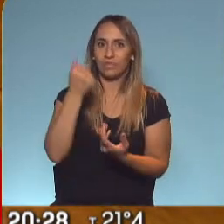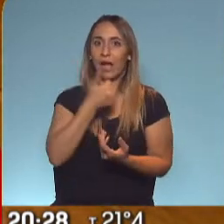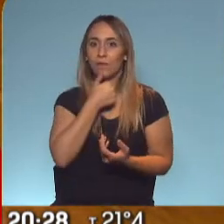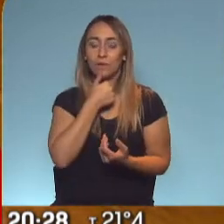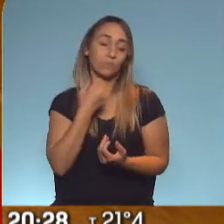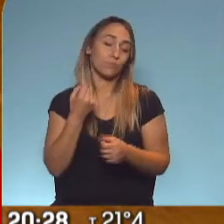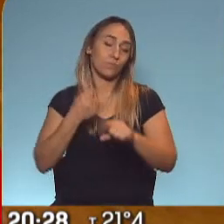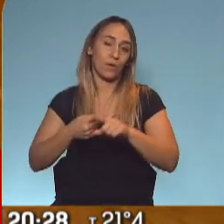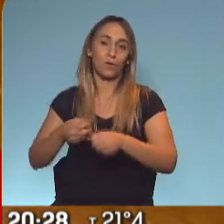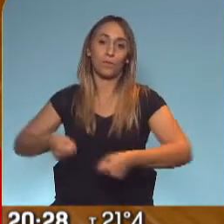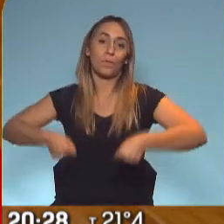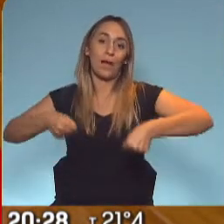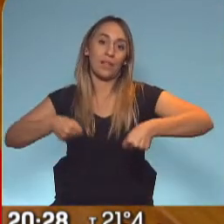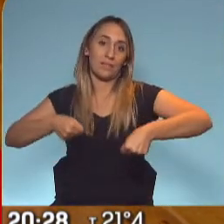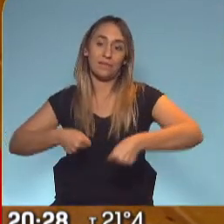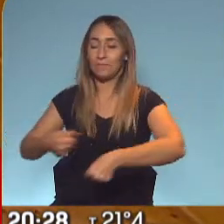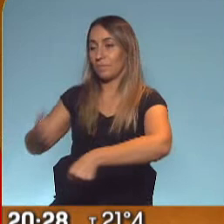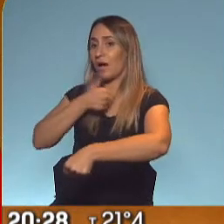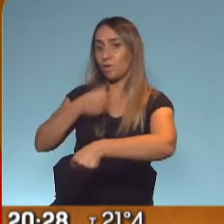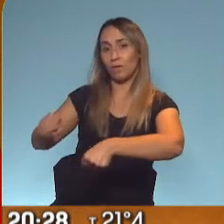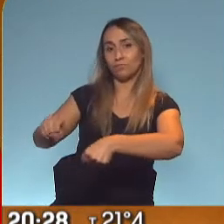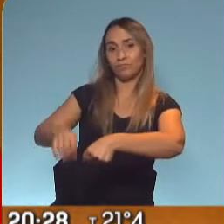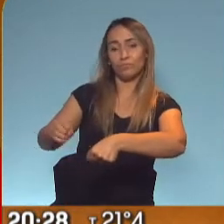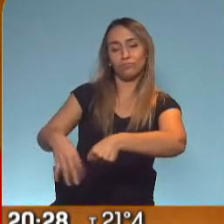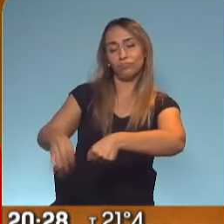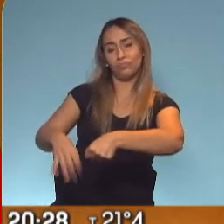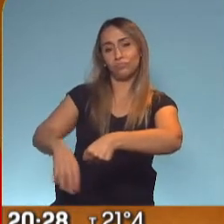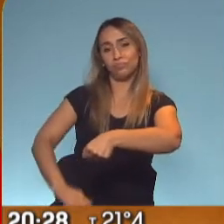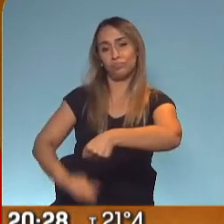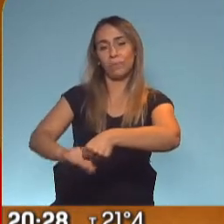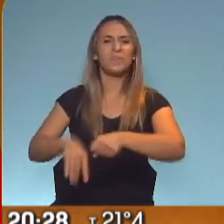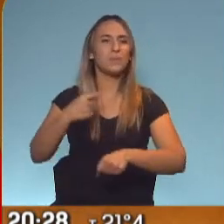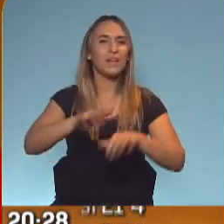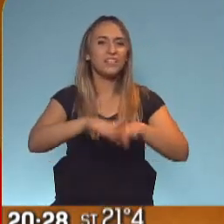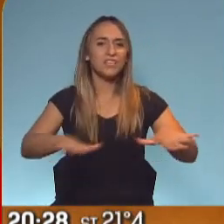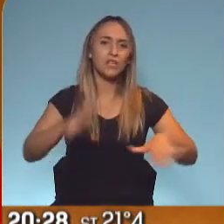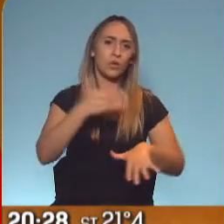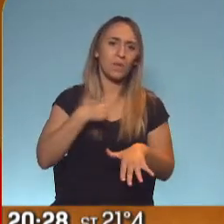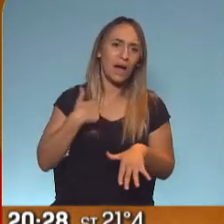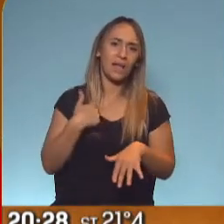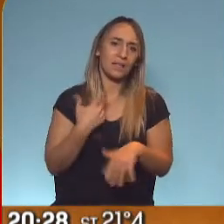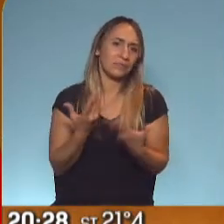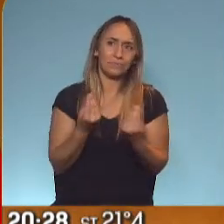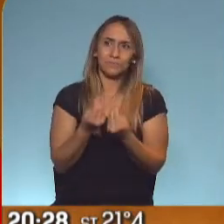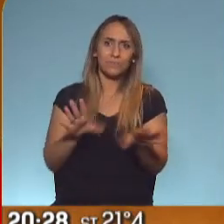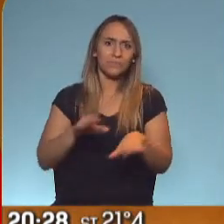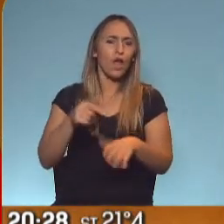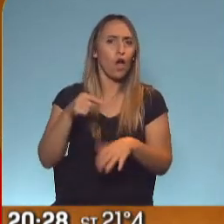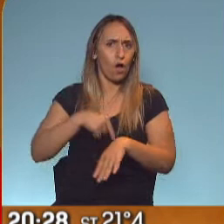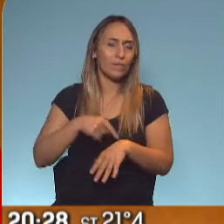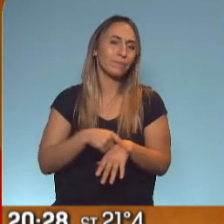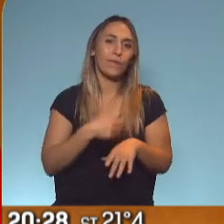acarreo, ¿no? Es decir, horas y horas, siempre van los chicos, las madres, pierden millones de horas de escuela, ¿no? Es un